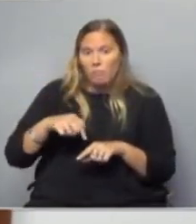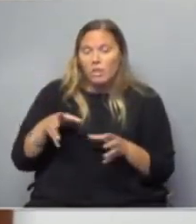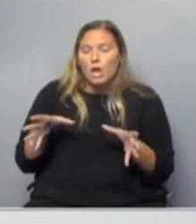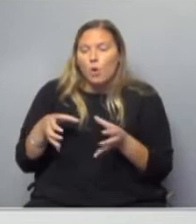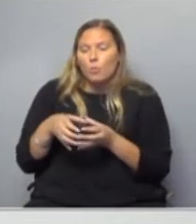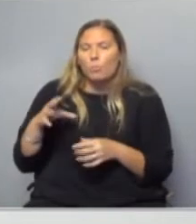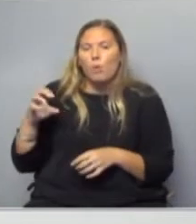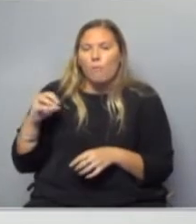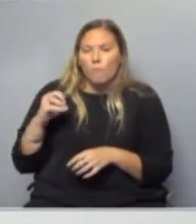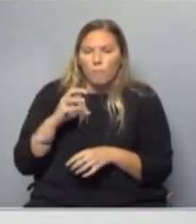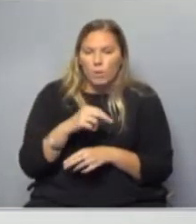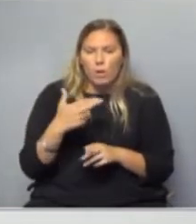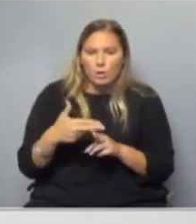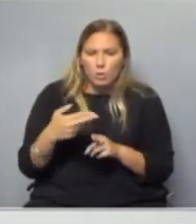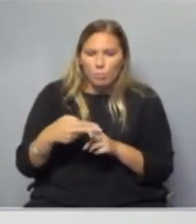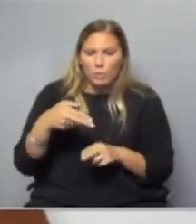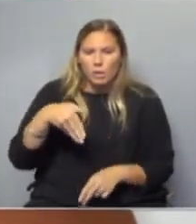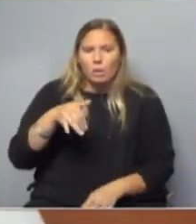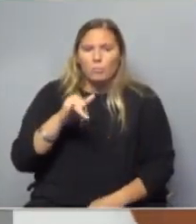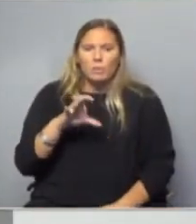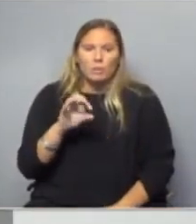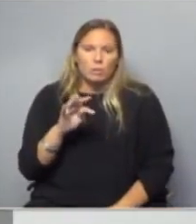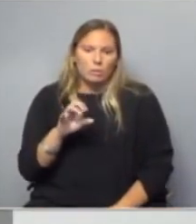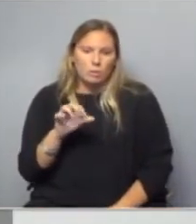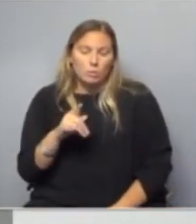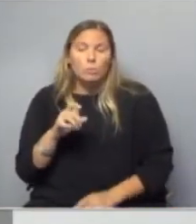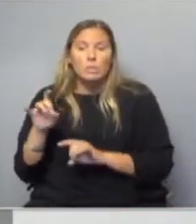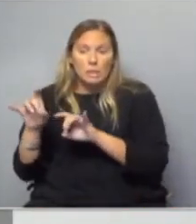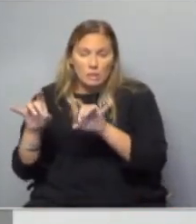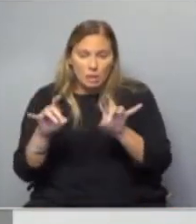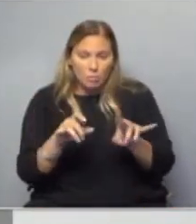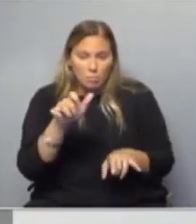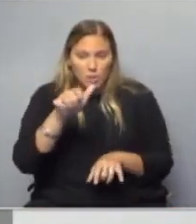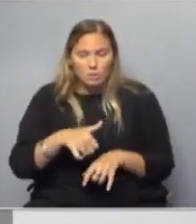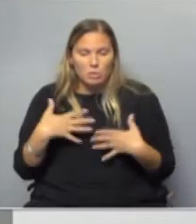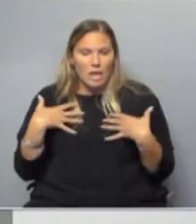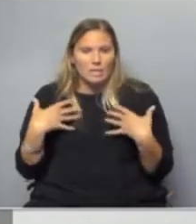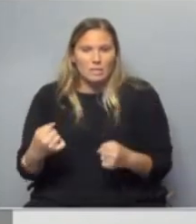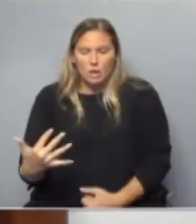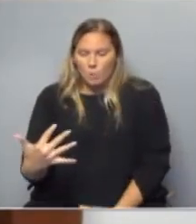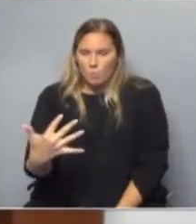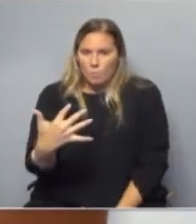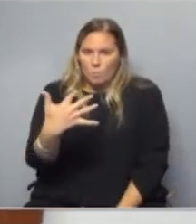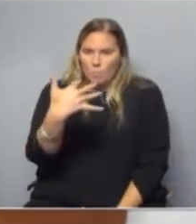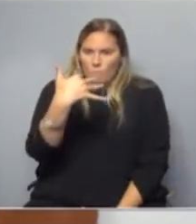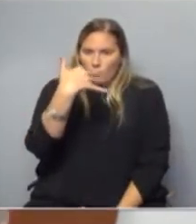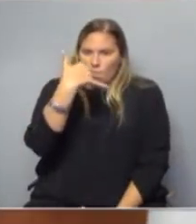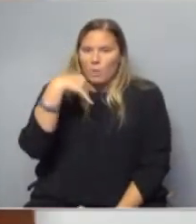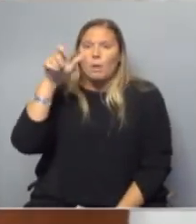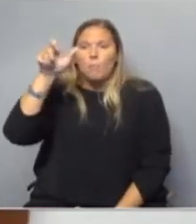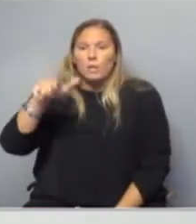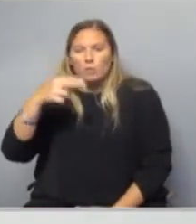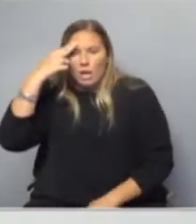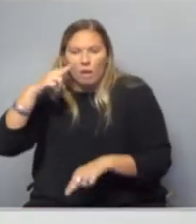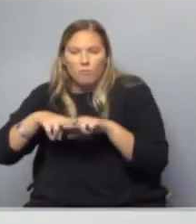de bacterias llamadas Mycobacterium tuberculosis que se transmite cuando una persona sana inhala los aerosoles que genera una persona enferma